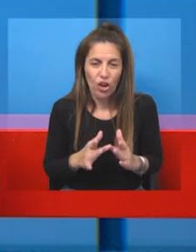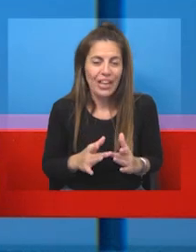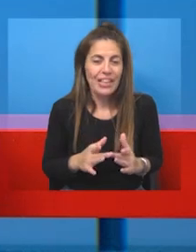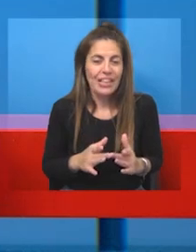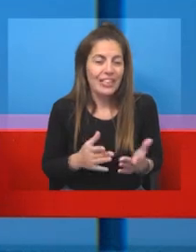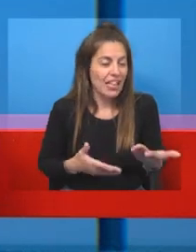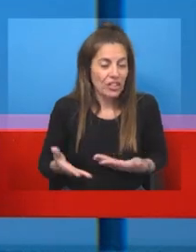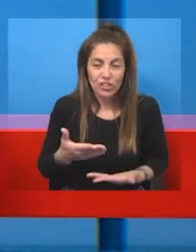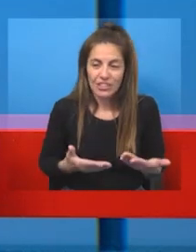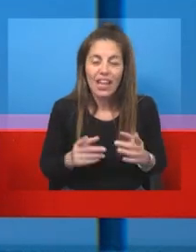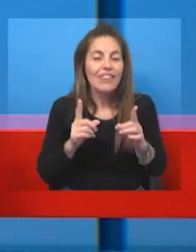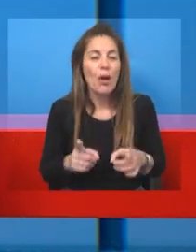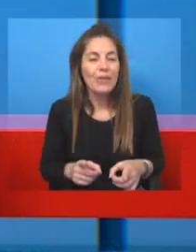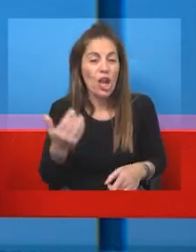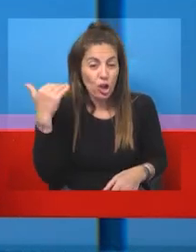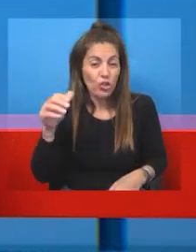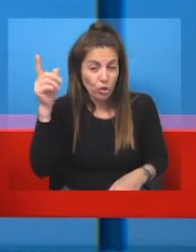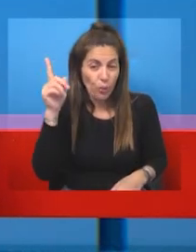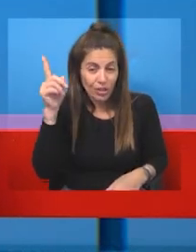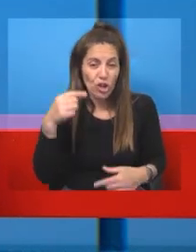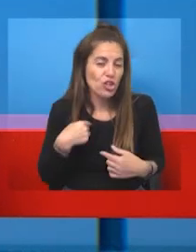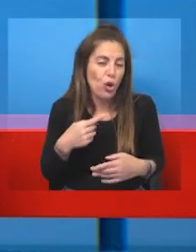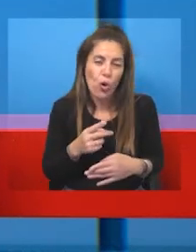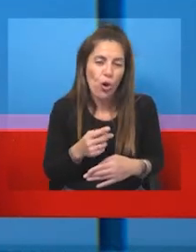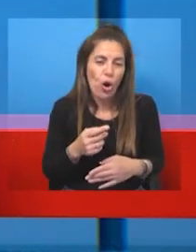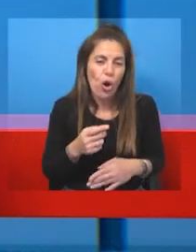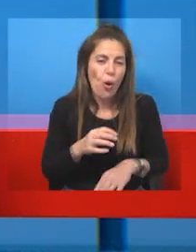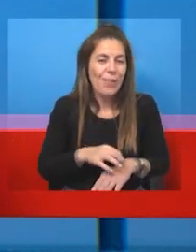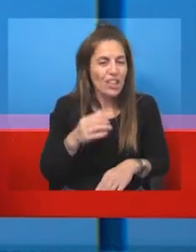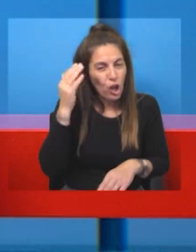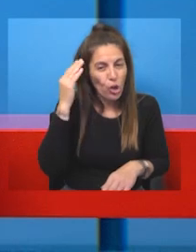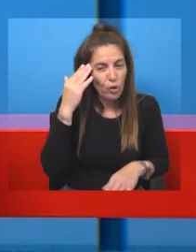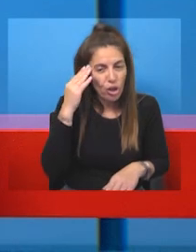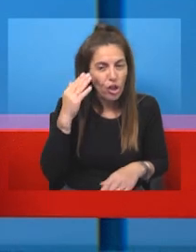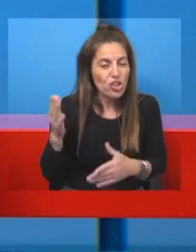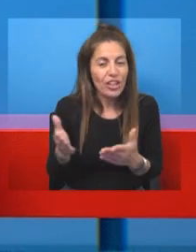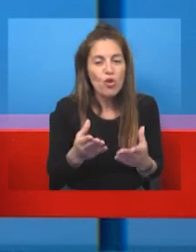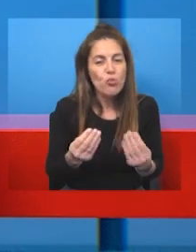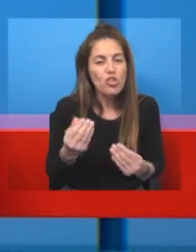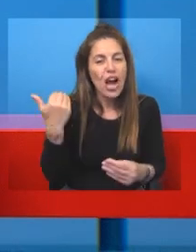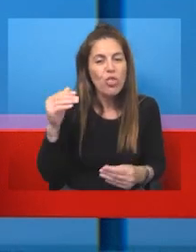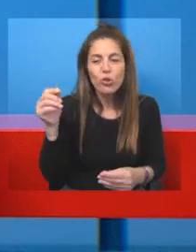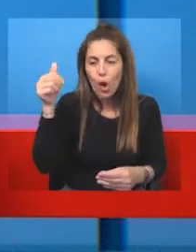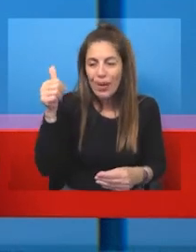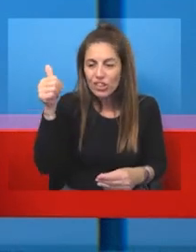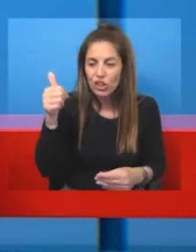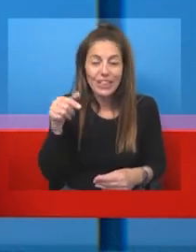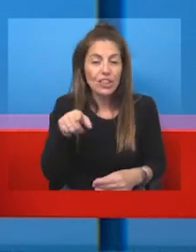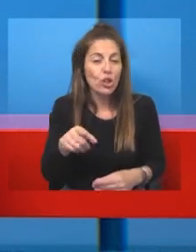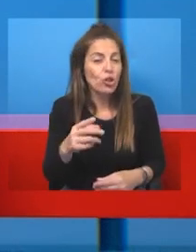socialización también los adultos mayores yo soy ser neurólogo atiendo muchos adultos mayores también muchos adultos mayores tuvieron